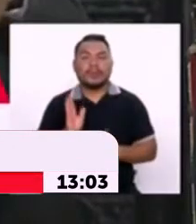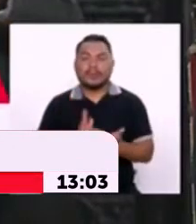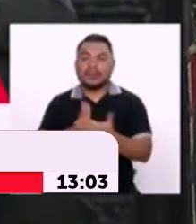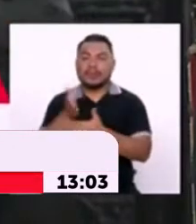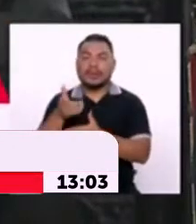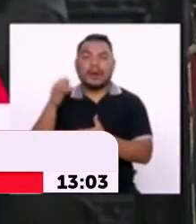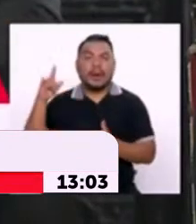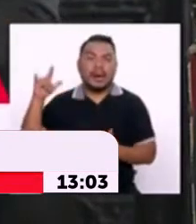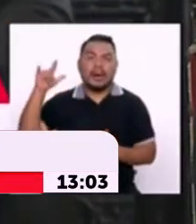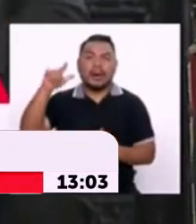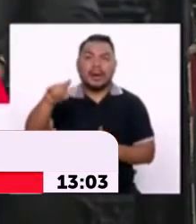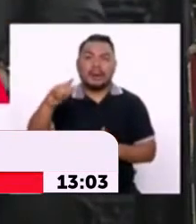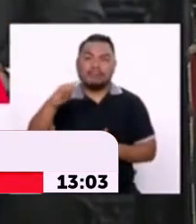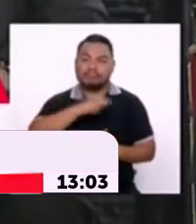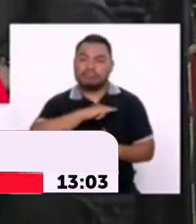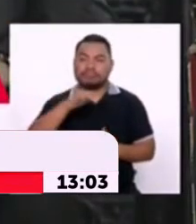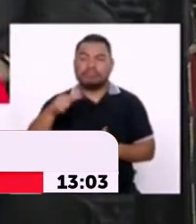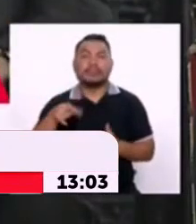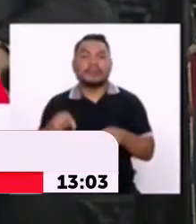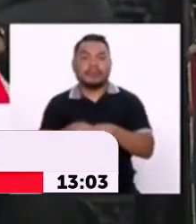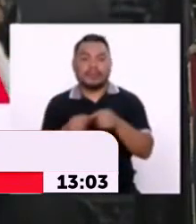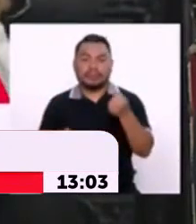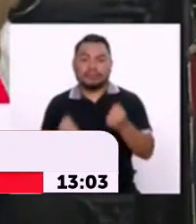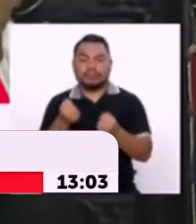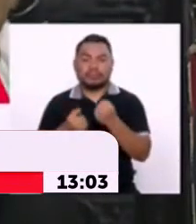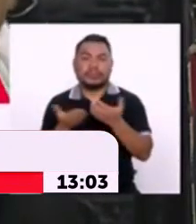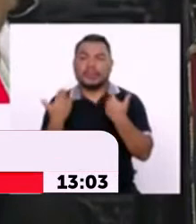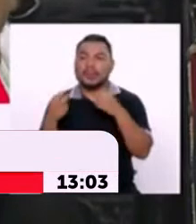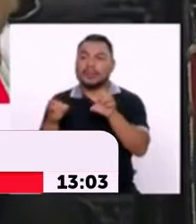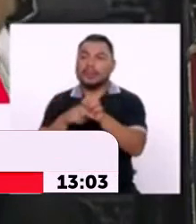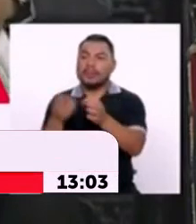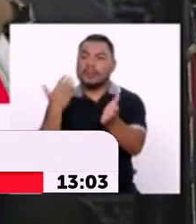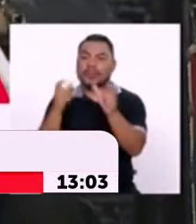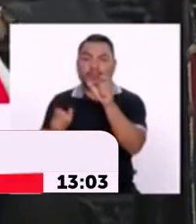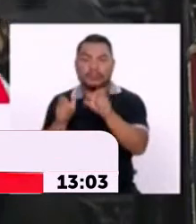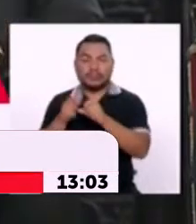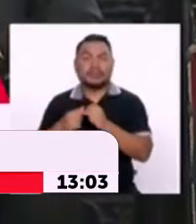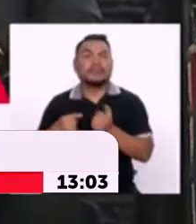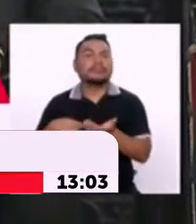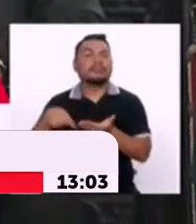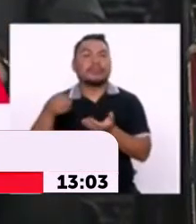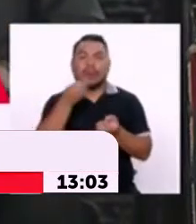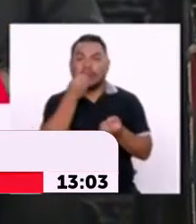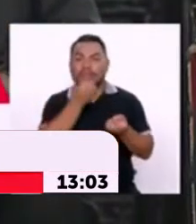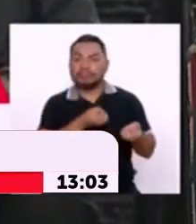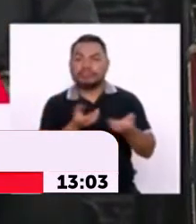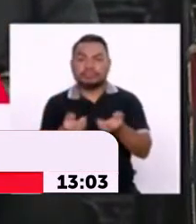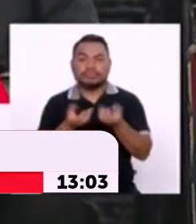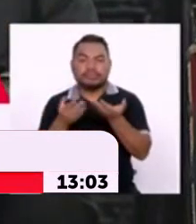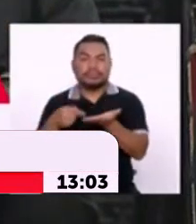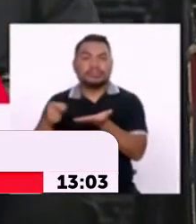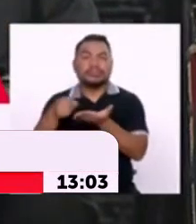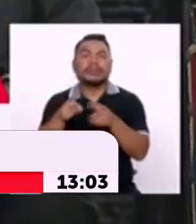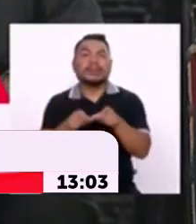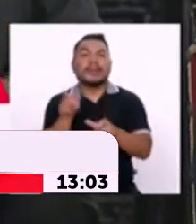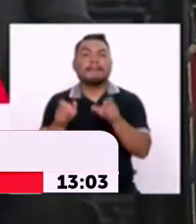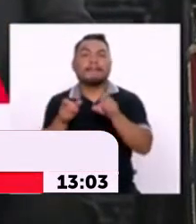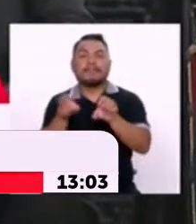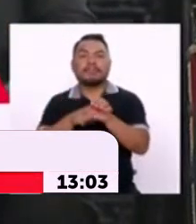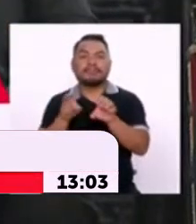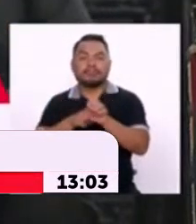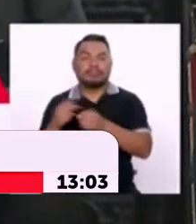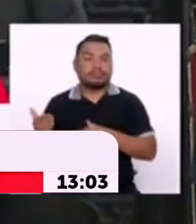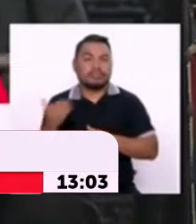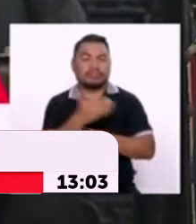874 intervenciones aéreas y terrestres para evacuaciones aeromédicas, distribución de alimentos y traslado de